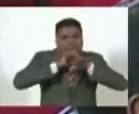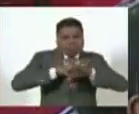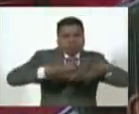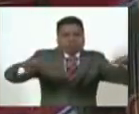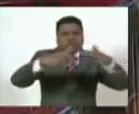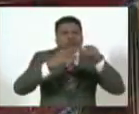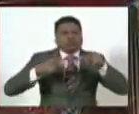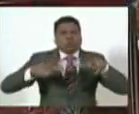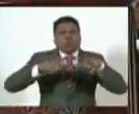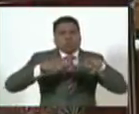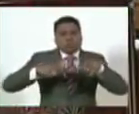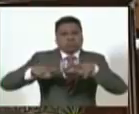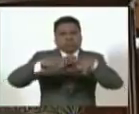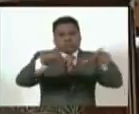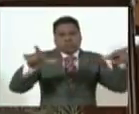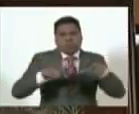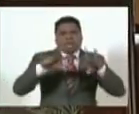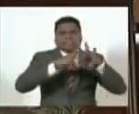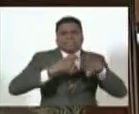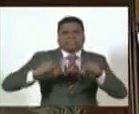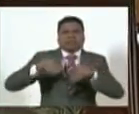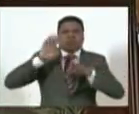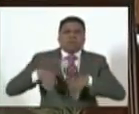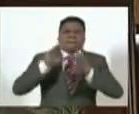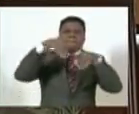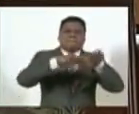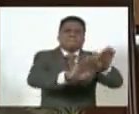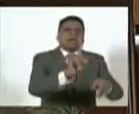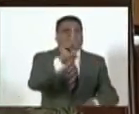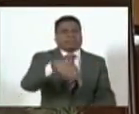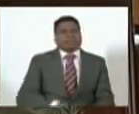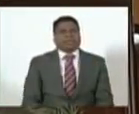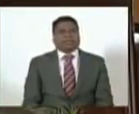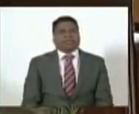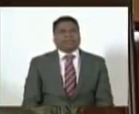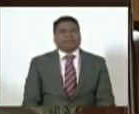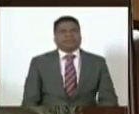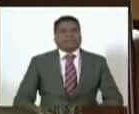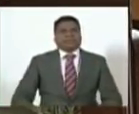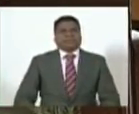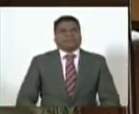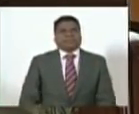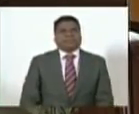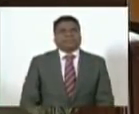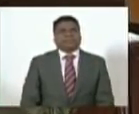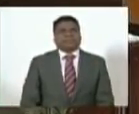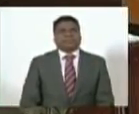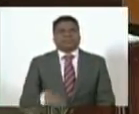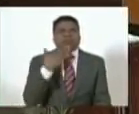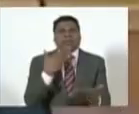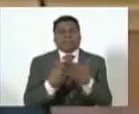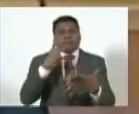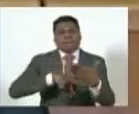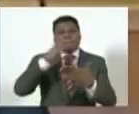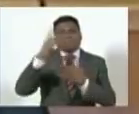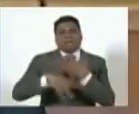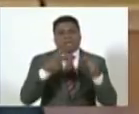todos los mares, para este ejercicio exitoso. Por eso es que, bueno, le he pedido un plan especial